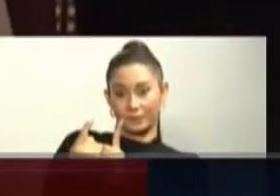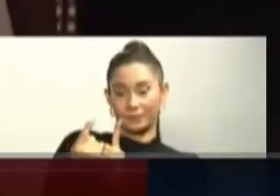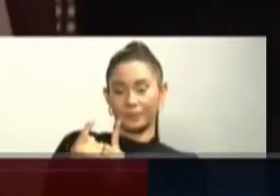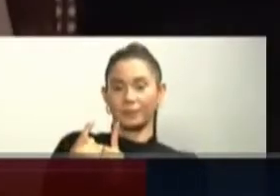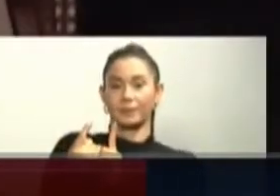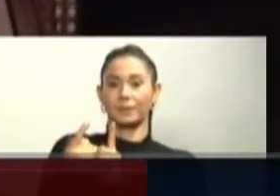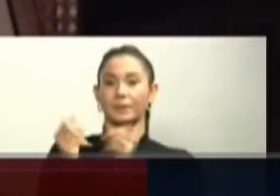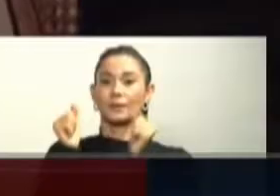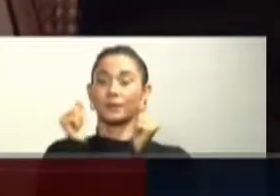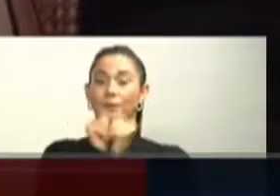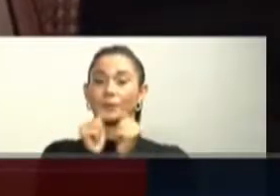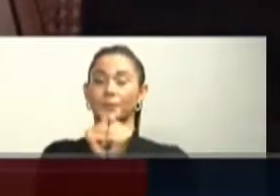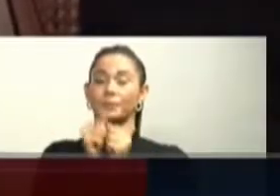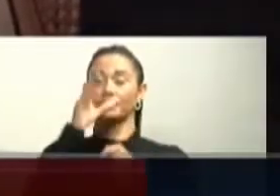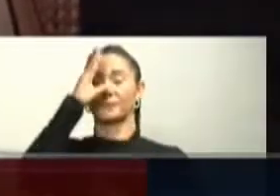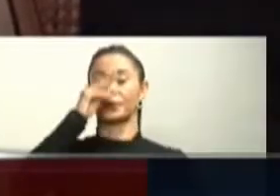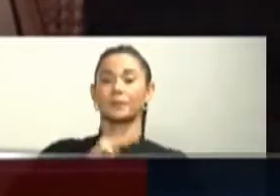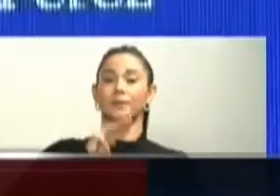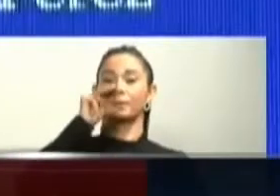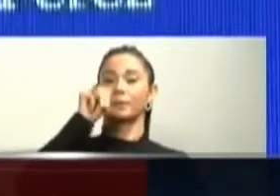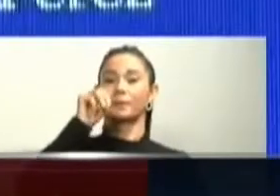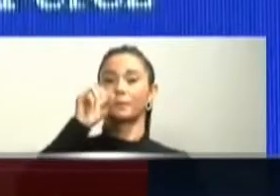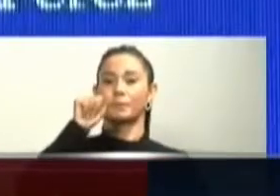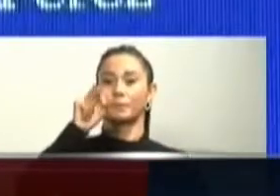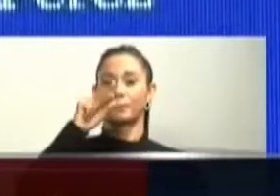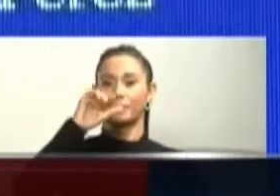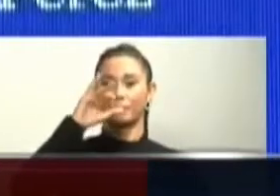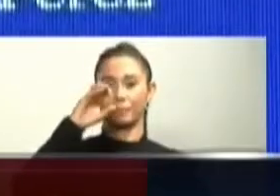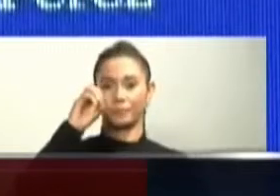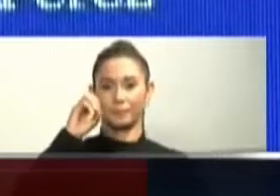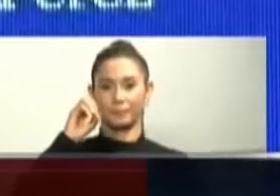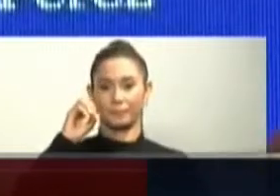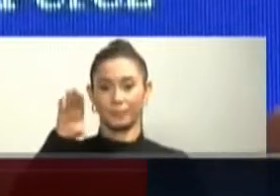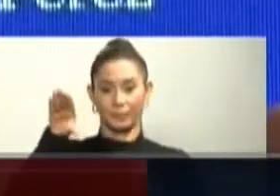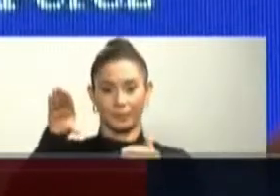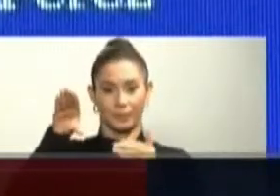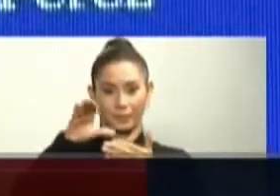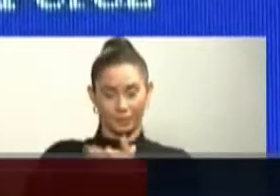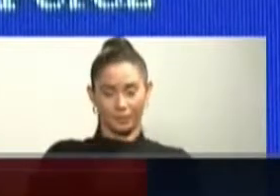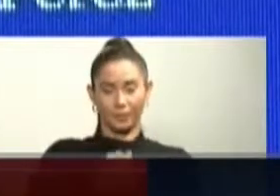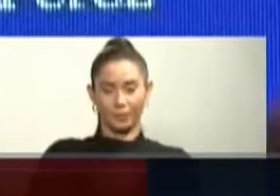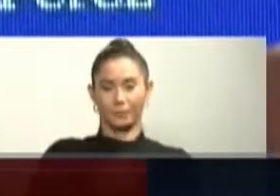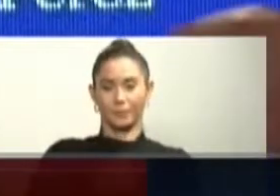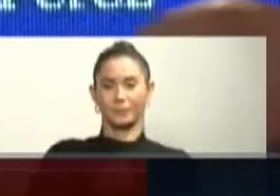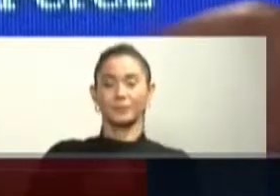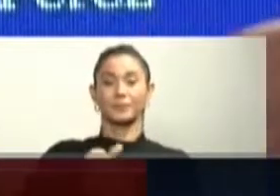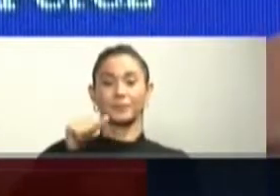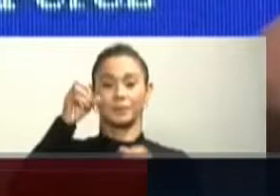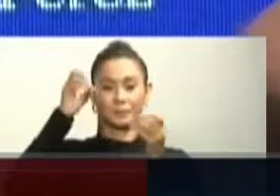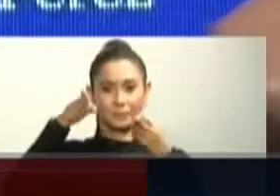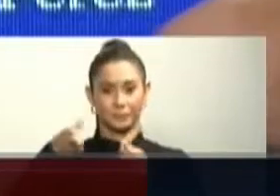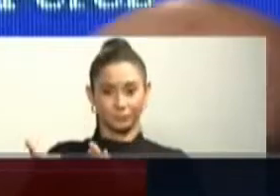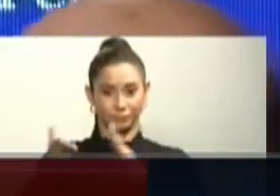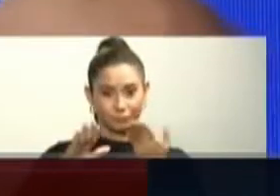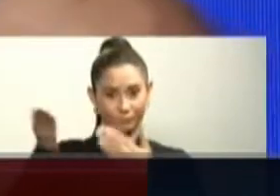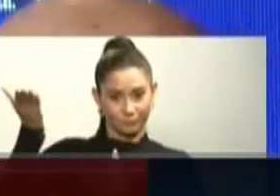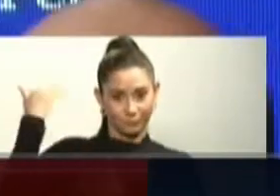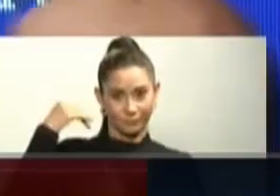el señor Mario Emilio Pérez, compañero de vida de Nuestra Señora Eterna y Ibelice Prats de Pérez.